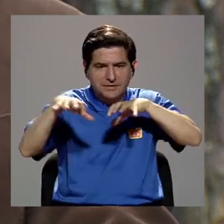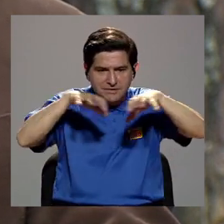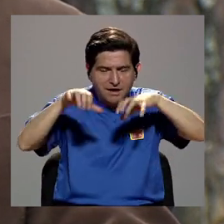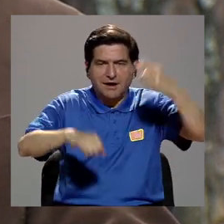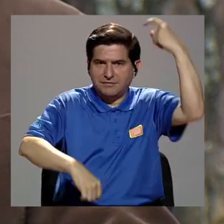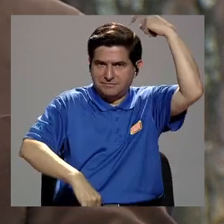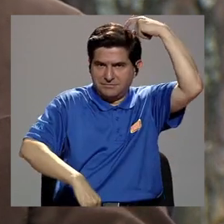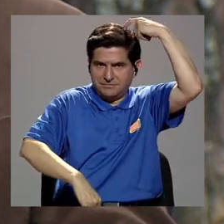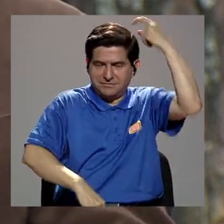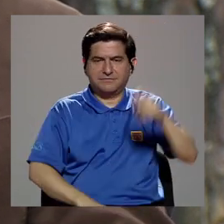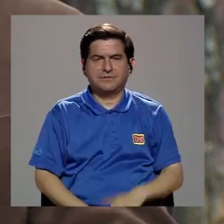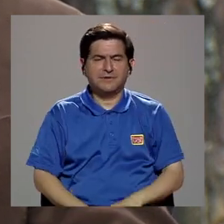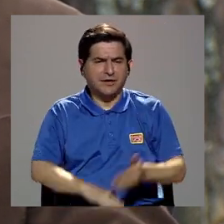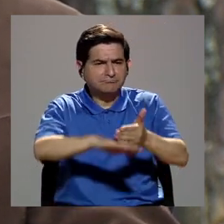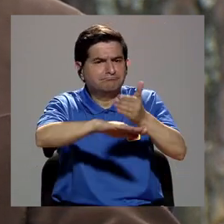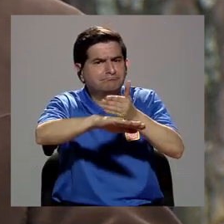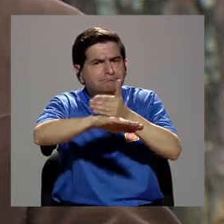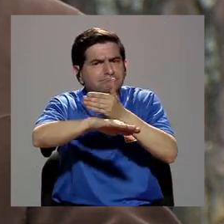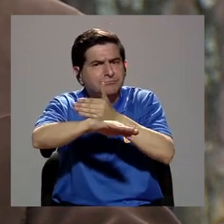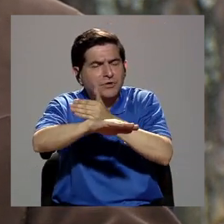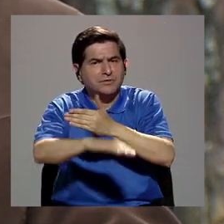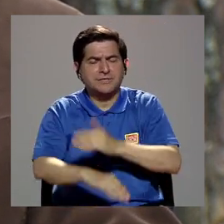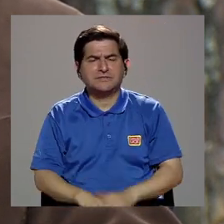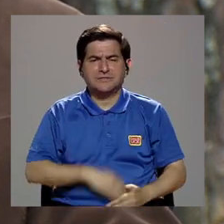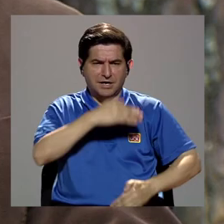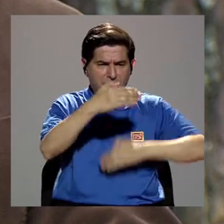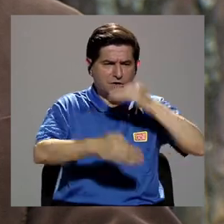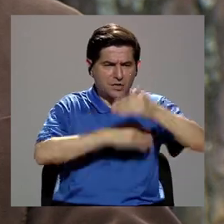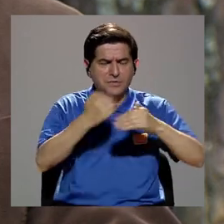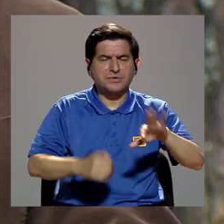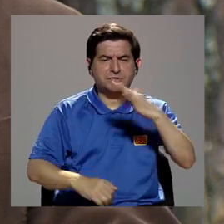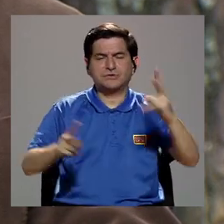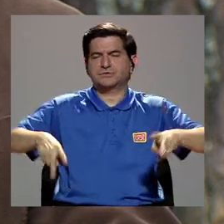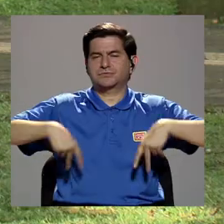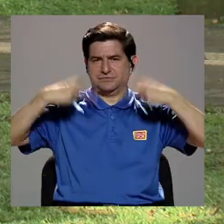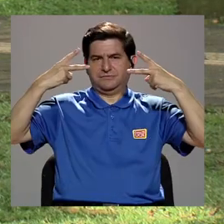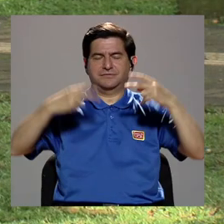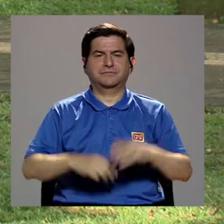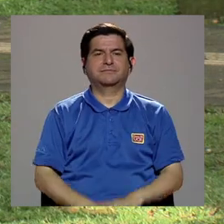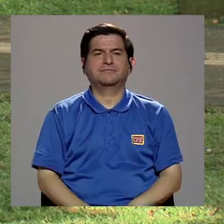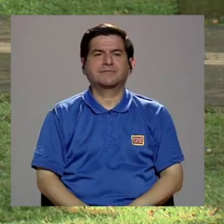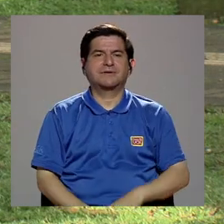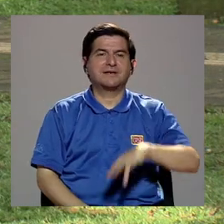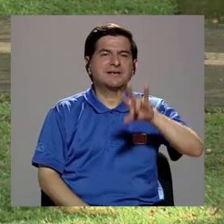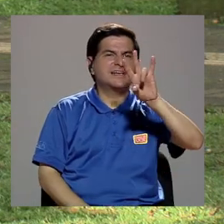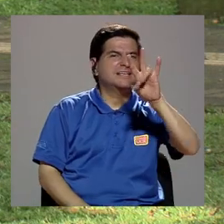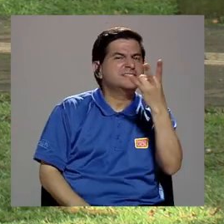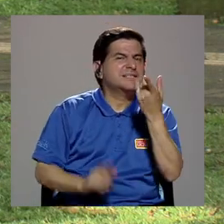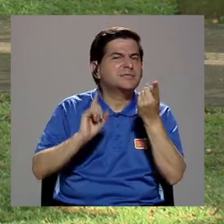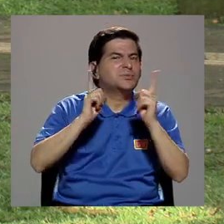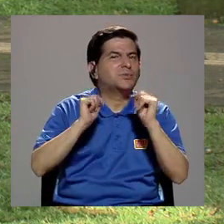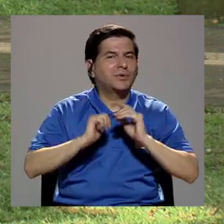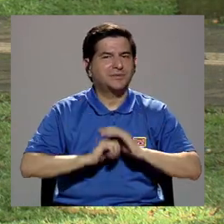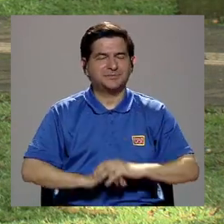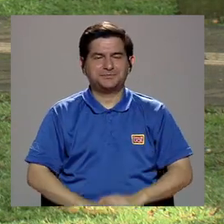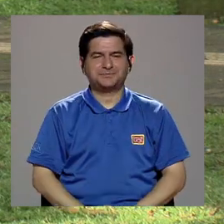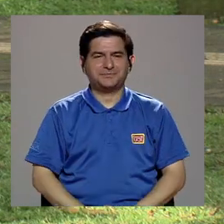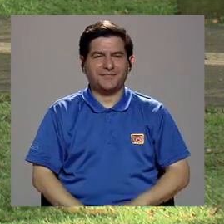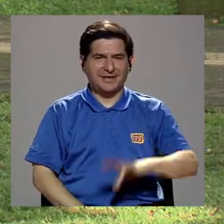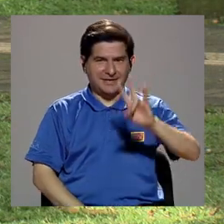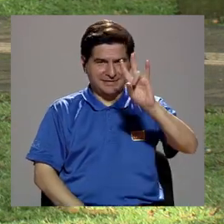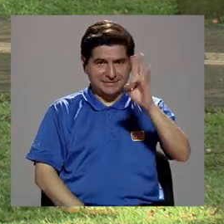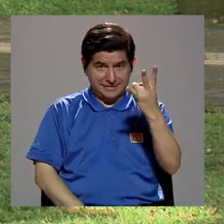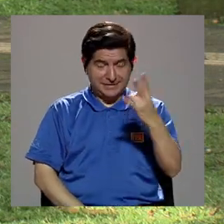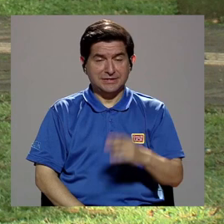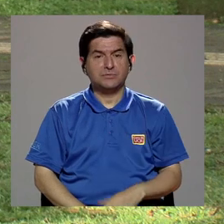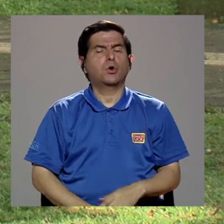cerebral, sin duda para mejorar este proceso de estilos de vida. Doctor, ¿y cuál es el paso número 7? Bueno, el